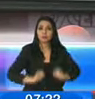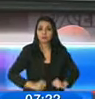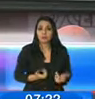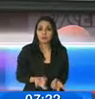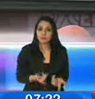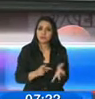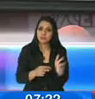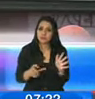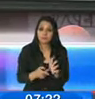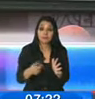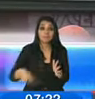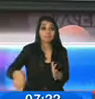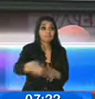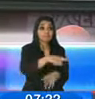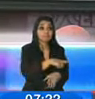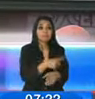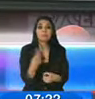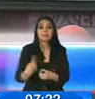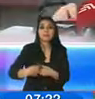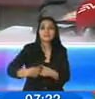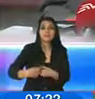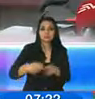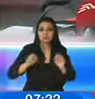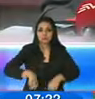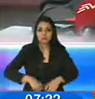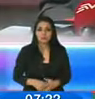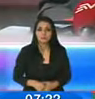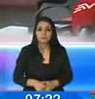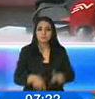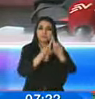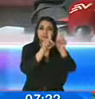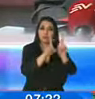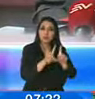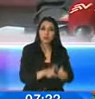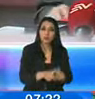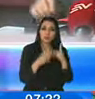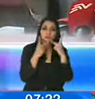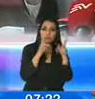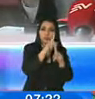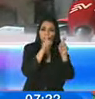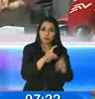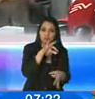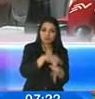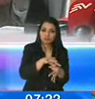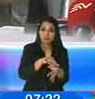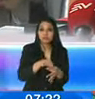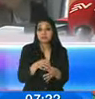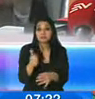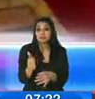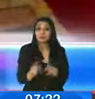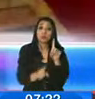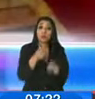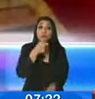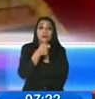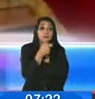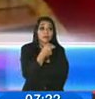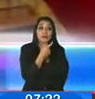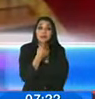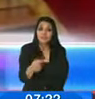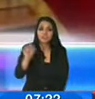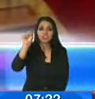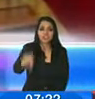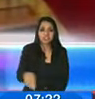un gran espíritu de participación. Que las preguntas tanto de la consulta como del referéndum, según las encuestas, recibirían un